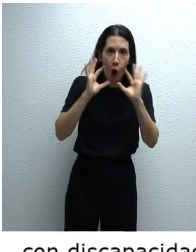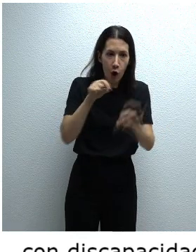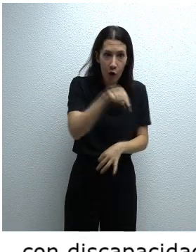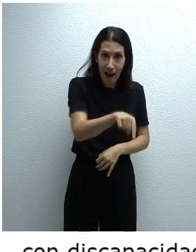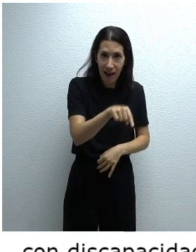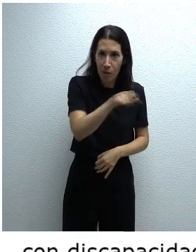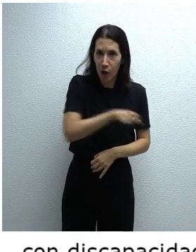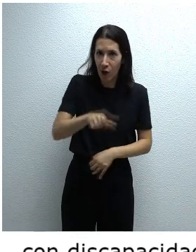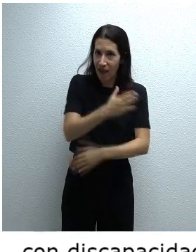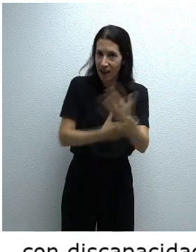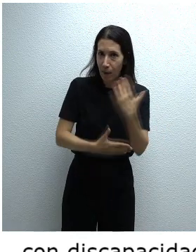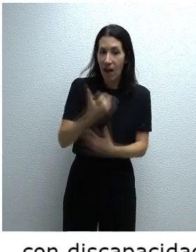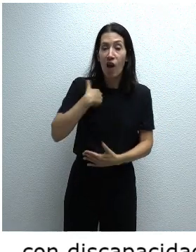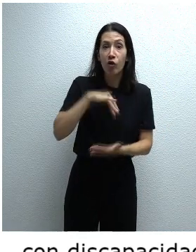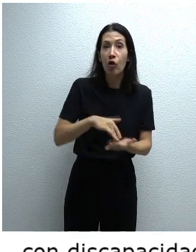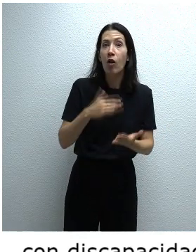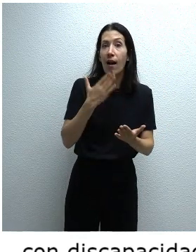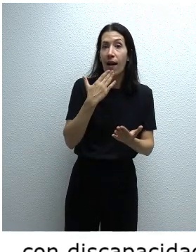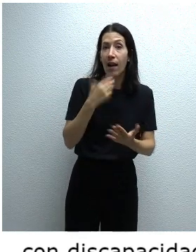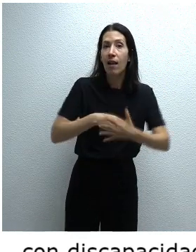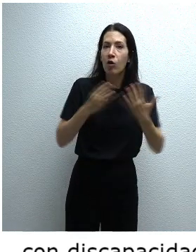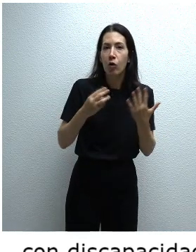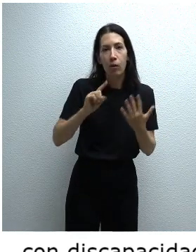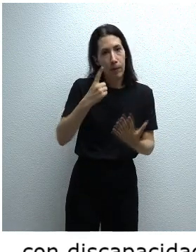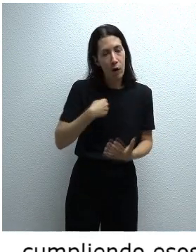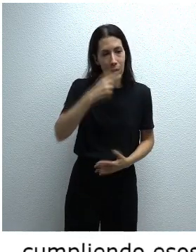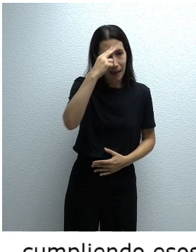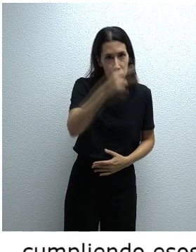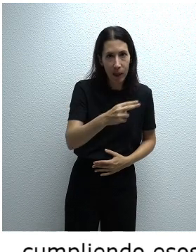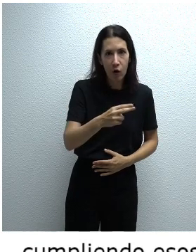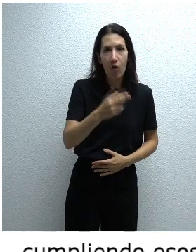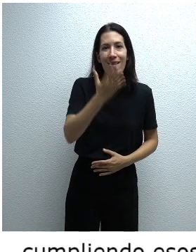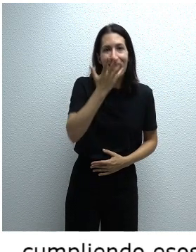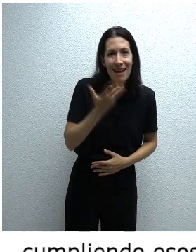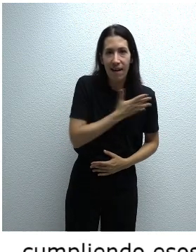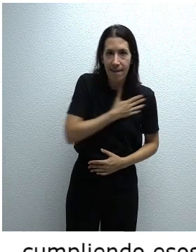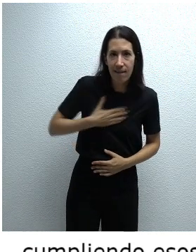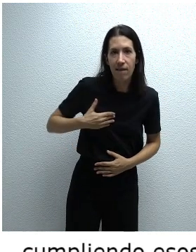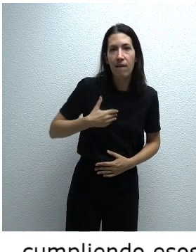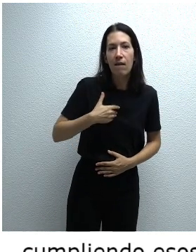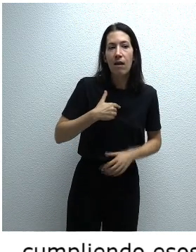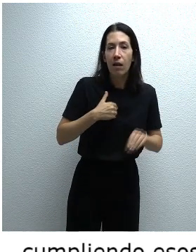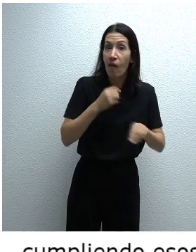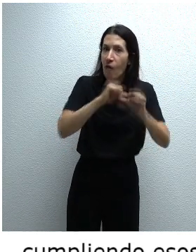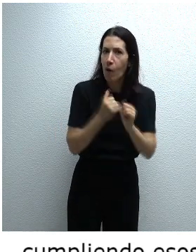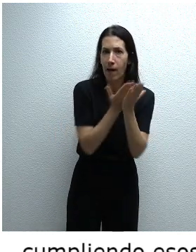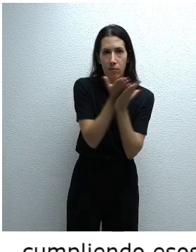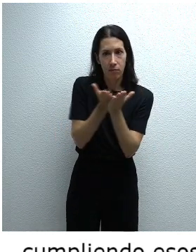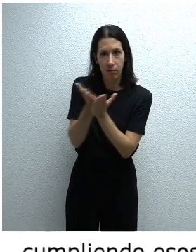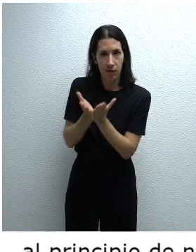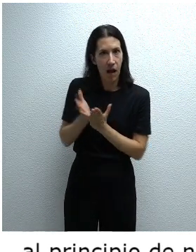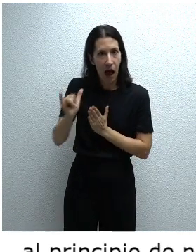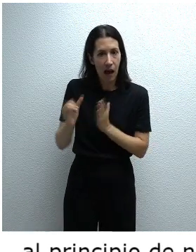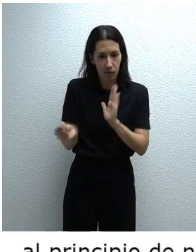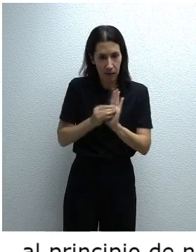con arreglo al principio de necesario respeto a la voluntad, deseo y preferencia, por las diferentes vías que establece